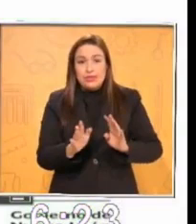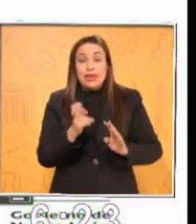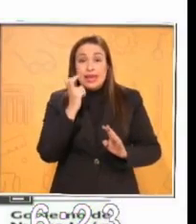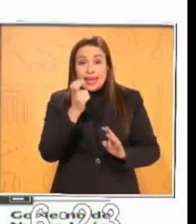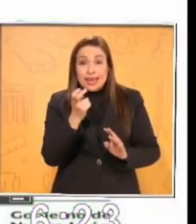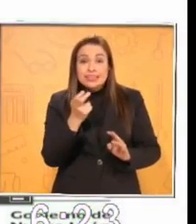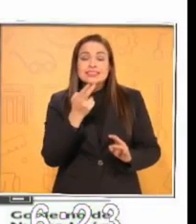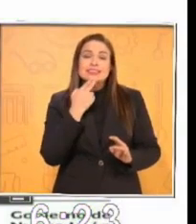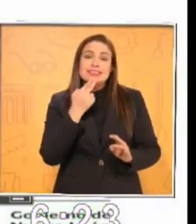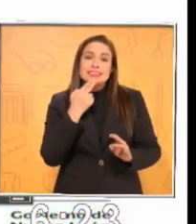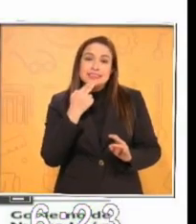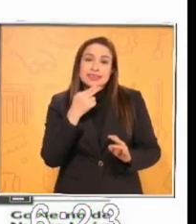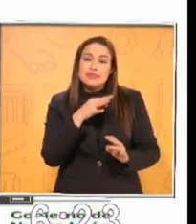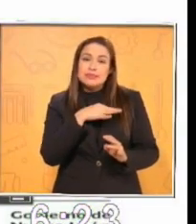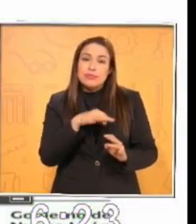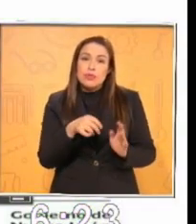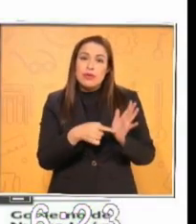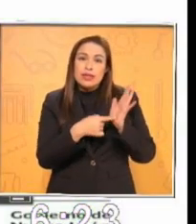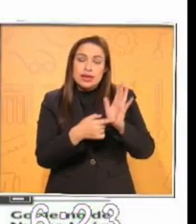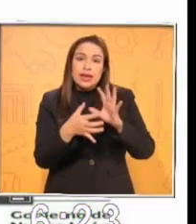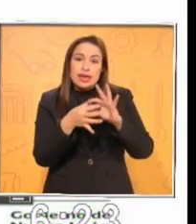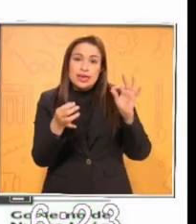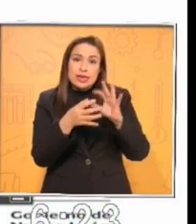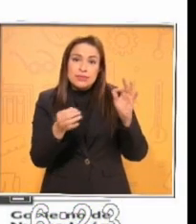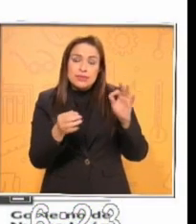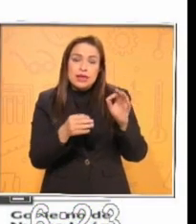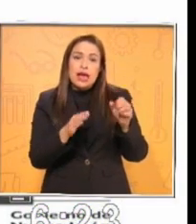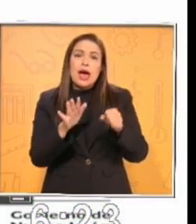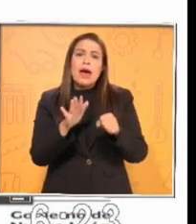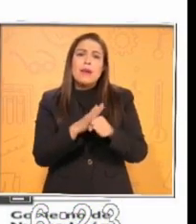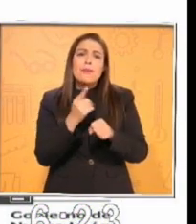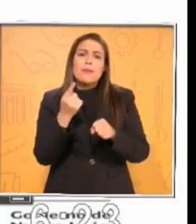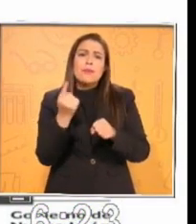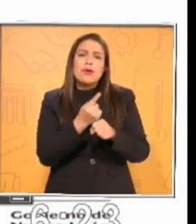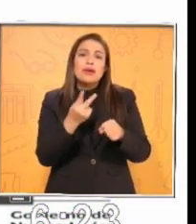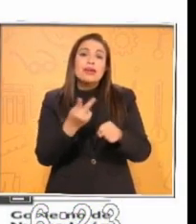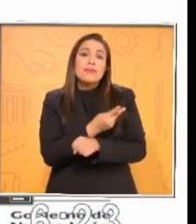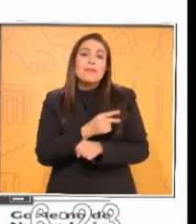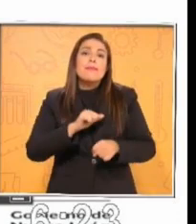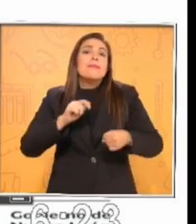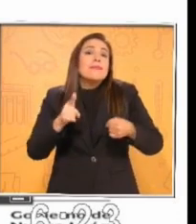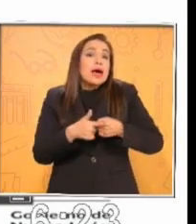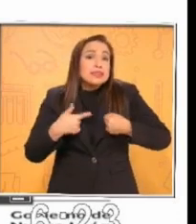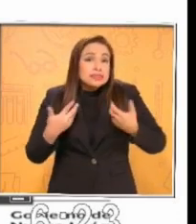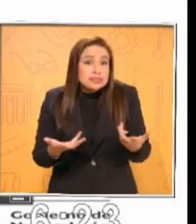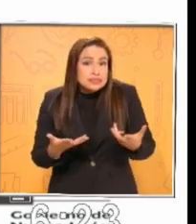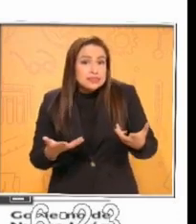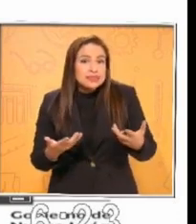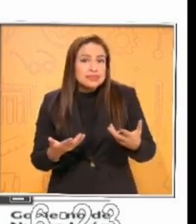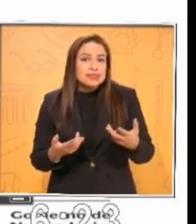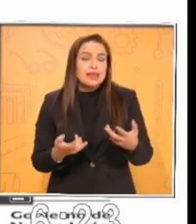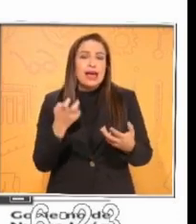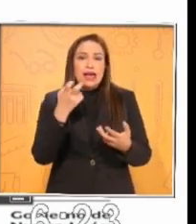sirve para indicar la causa o el motivo de algo. Llevamos dos tipos de